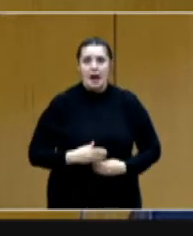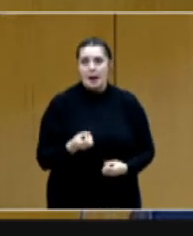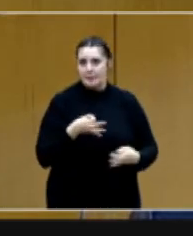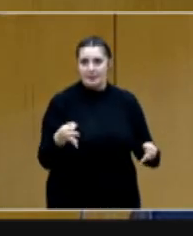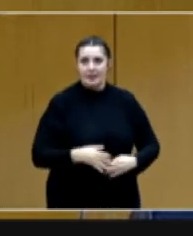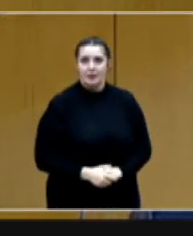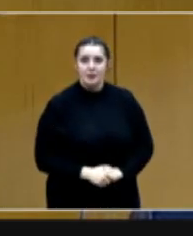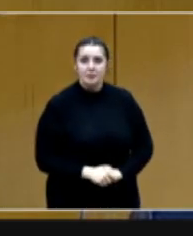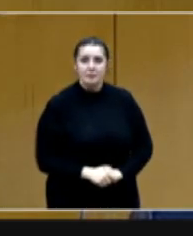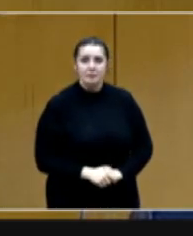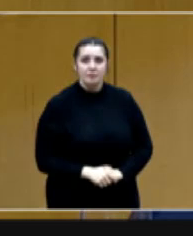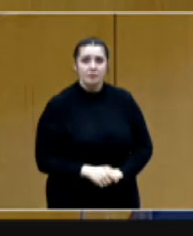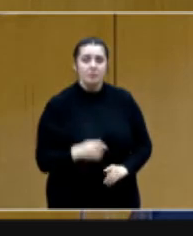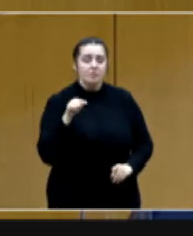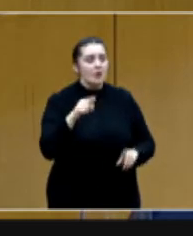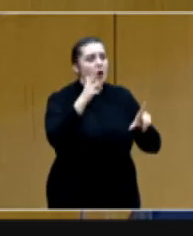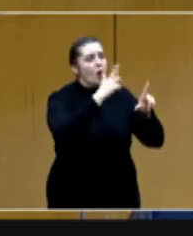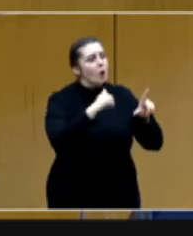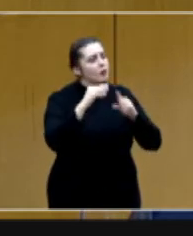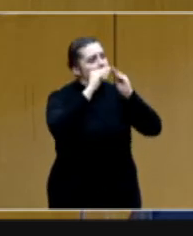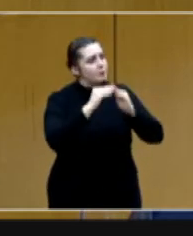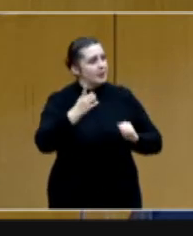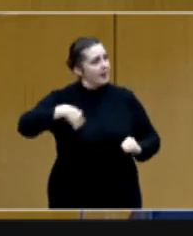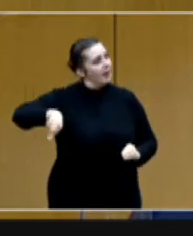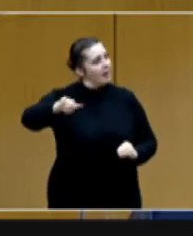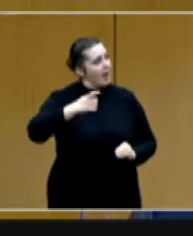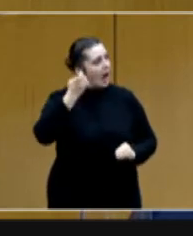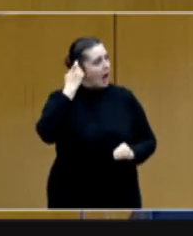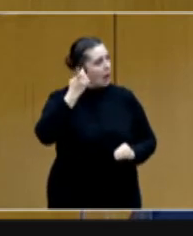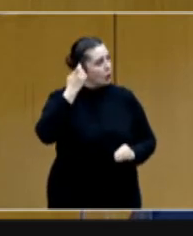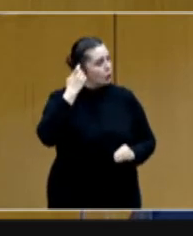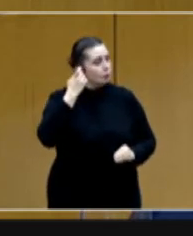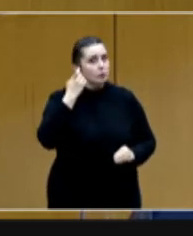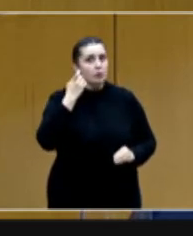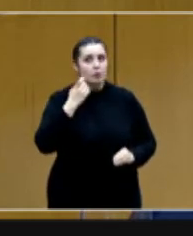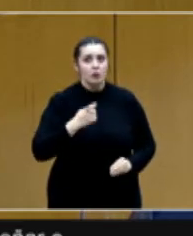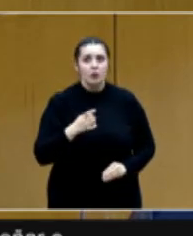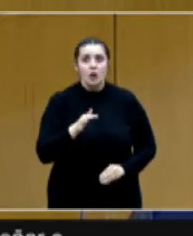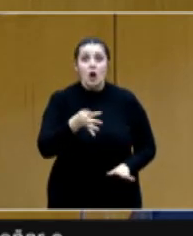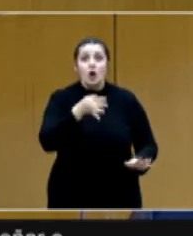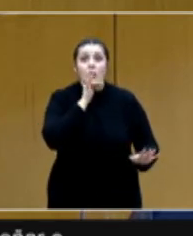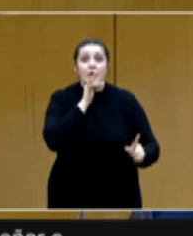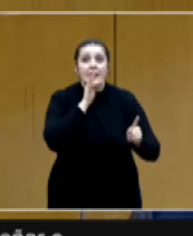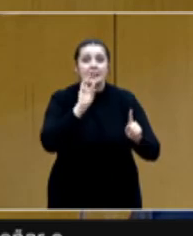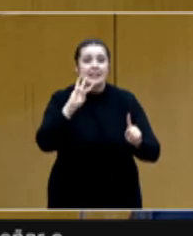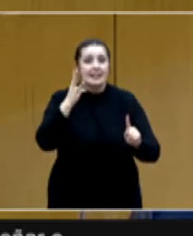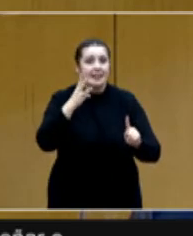son cuadros elaborados por ellos no todavía no porque ese es el tercer premio